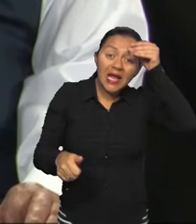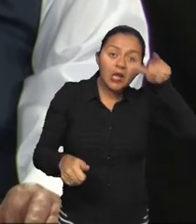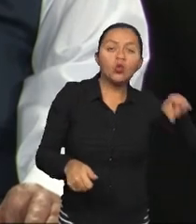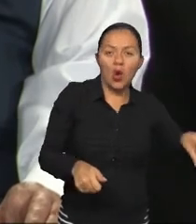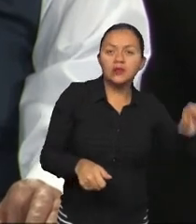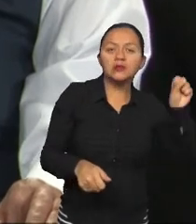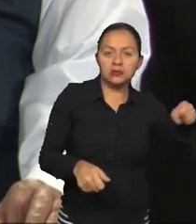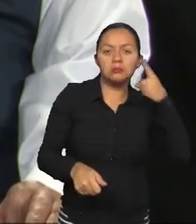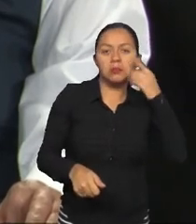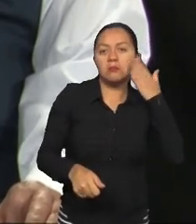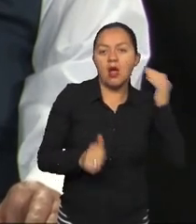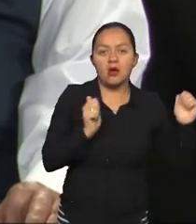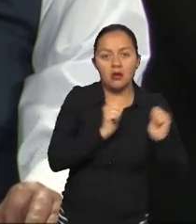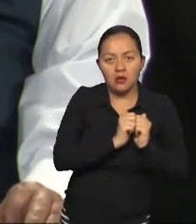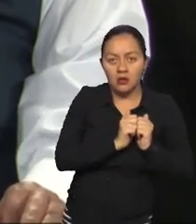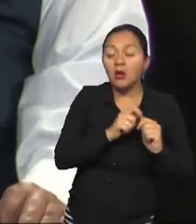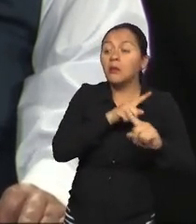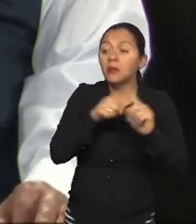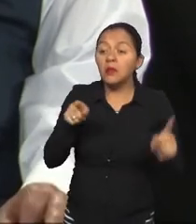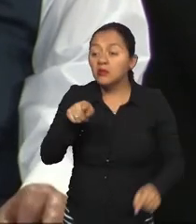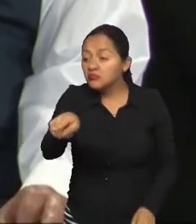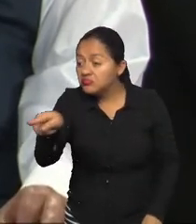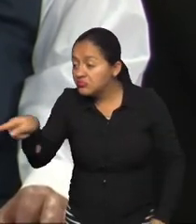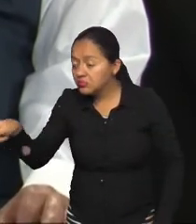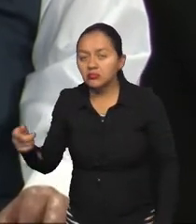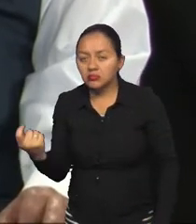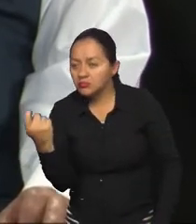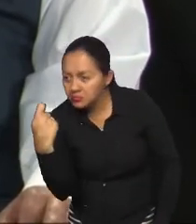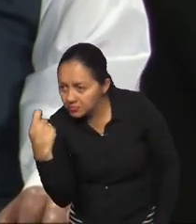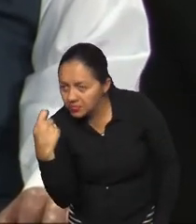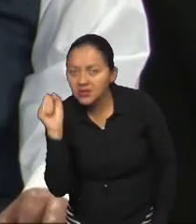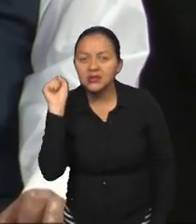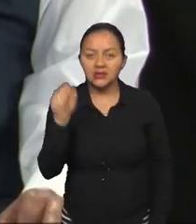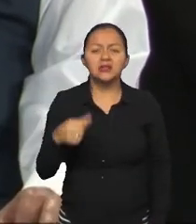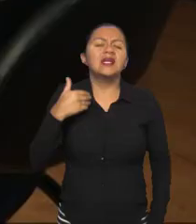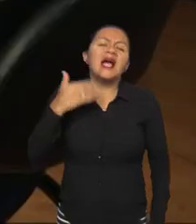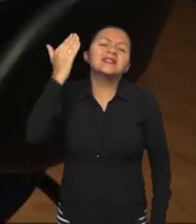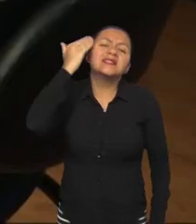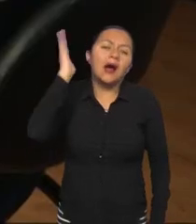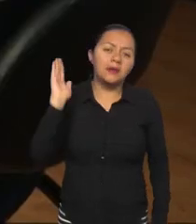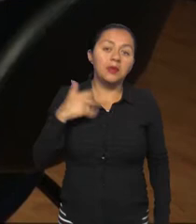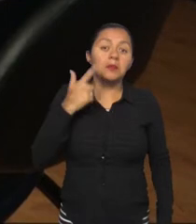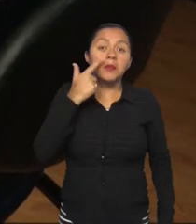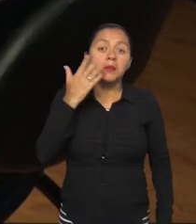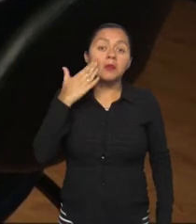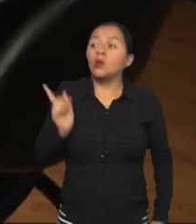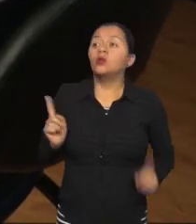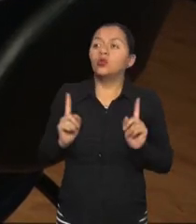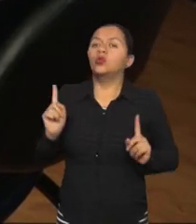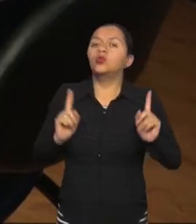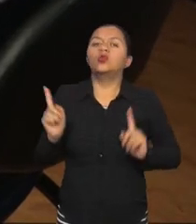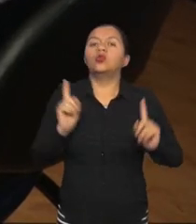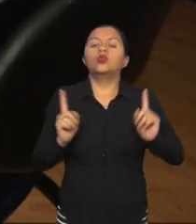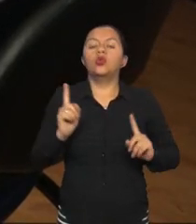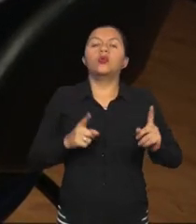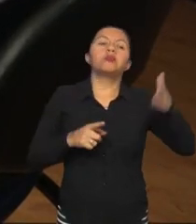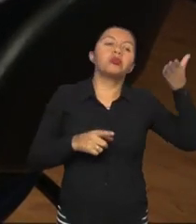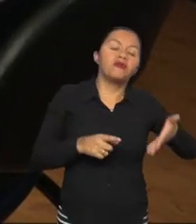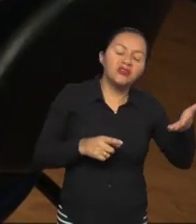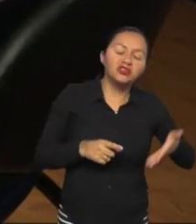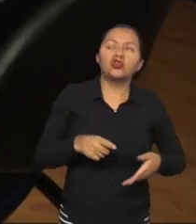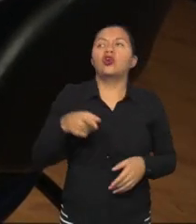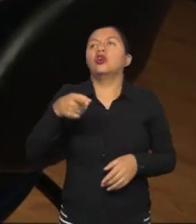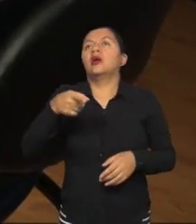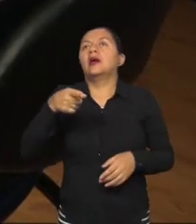con las personas, no utilizamos intermediarios a propósito, porque ya teníamos estudios y grupos focales de padres, de docentes, de